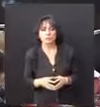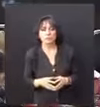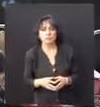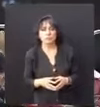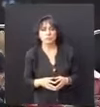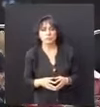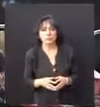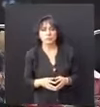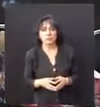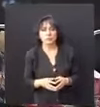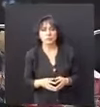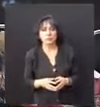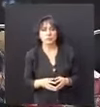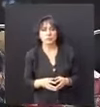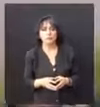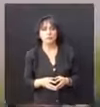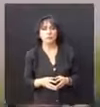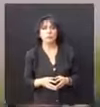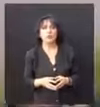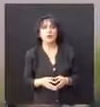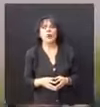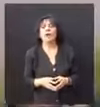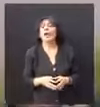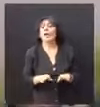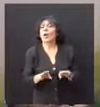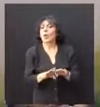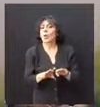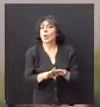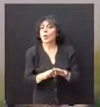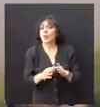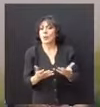y para construir más viviendas